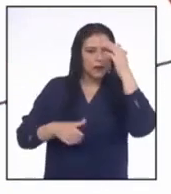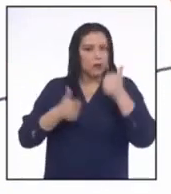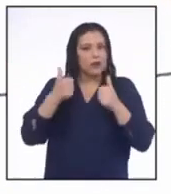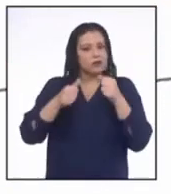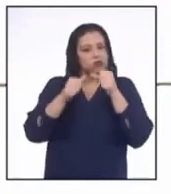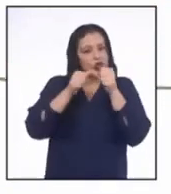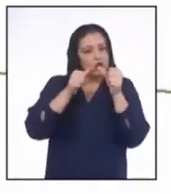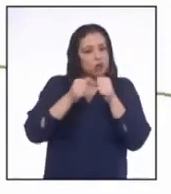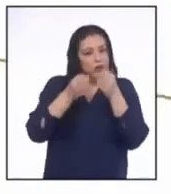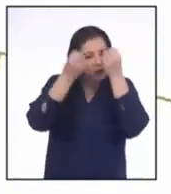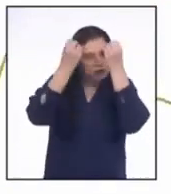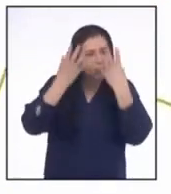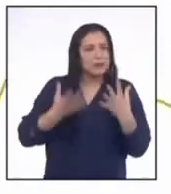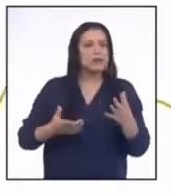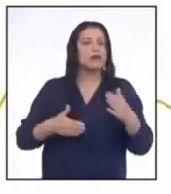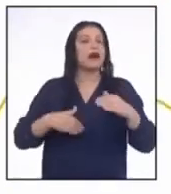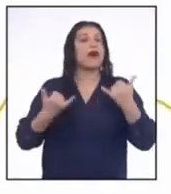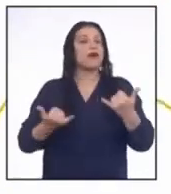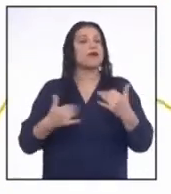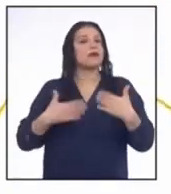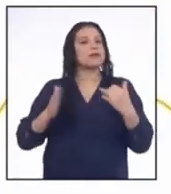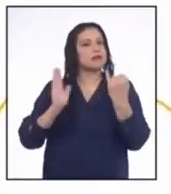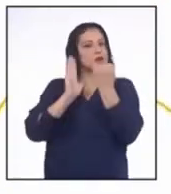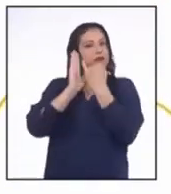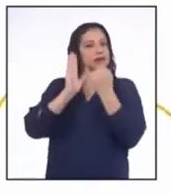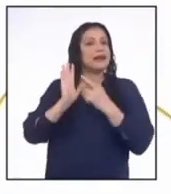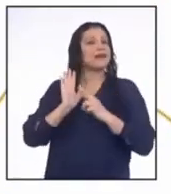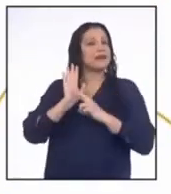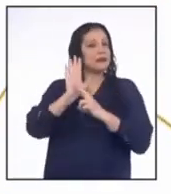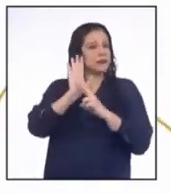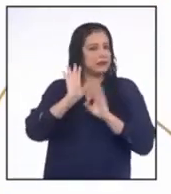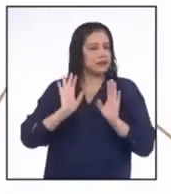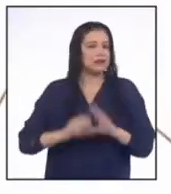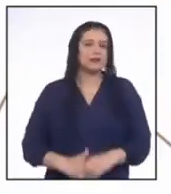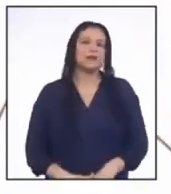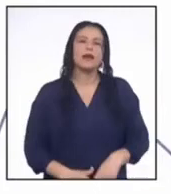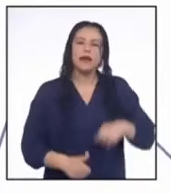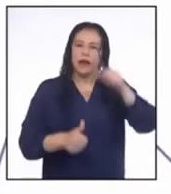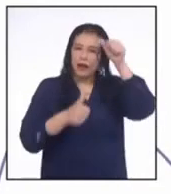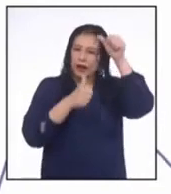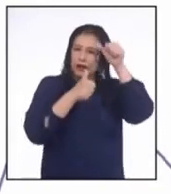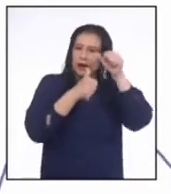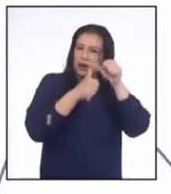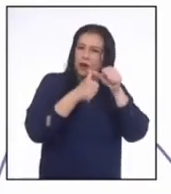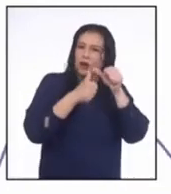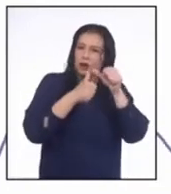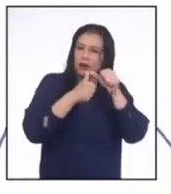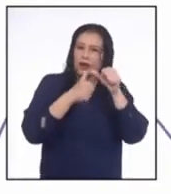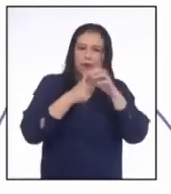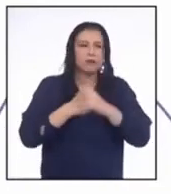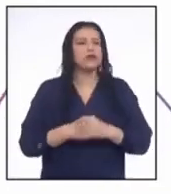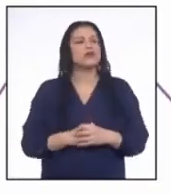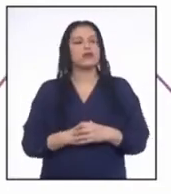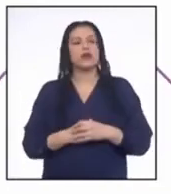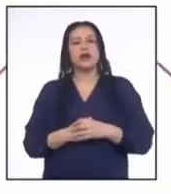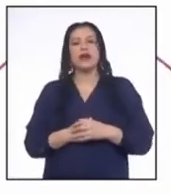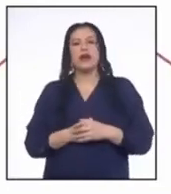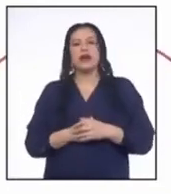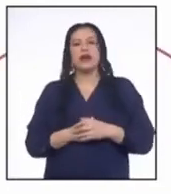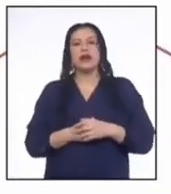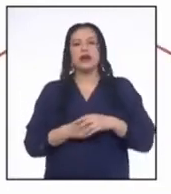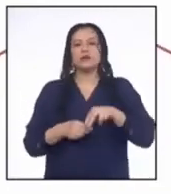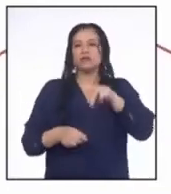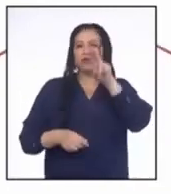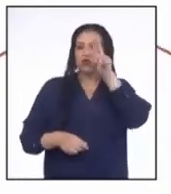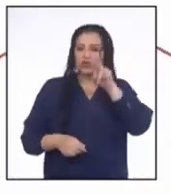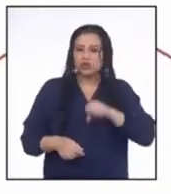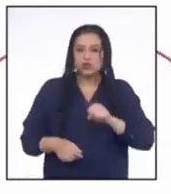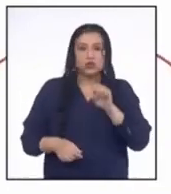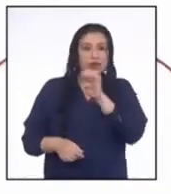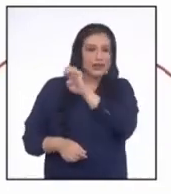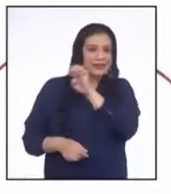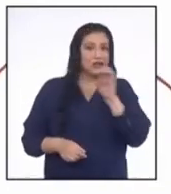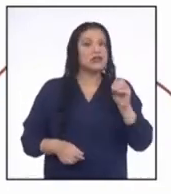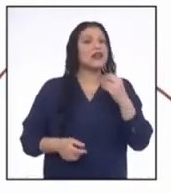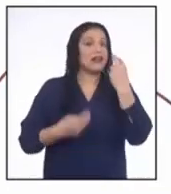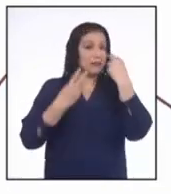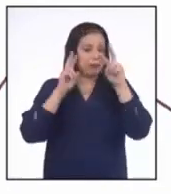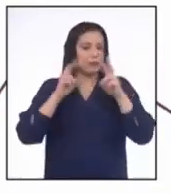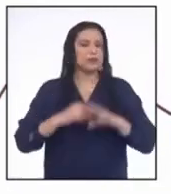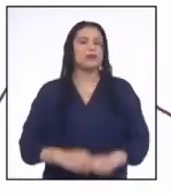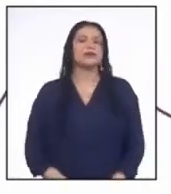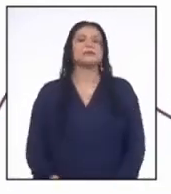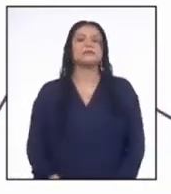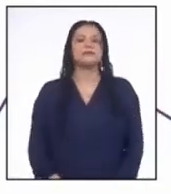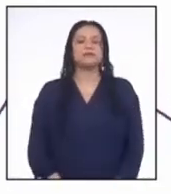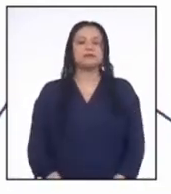a realizar la representación gráfica. Recordemos los puntos cardinales que vimos en programas pasados.